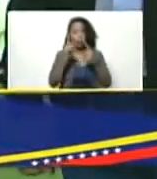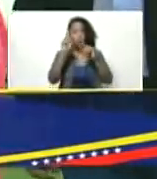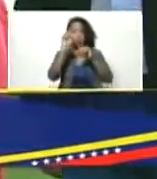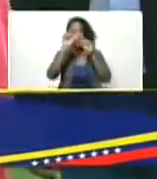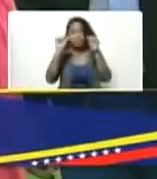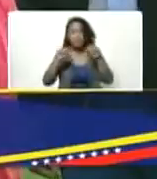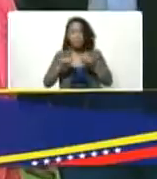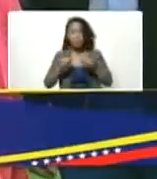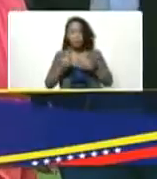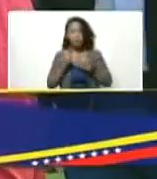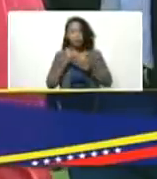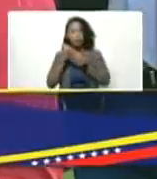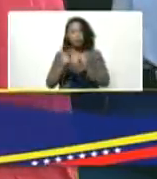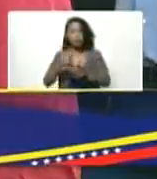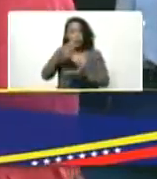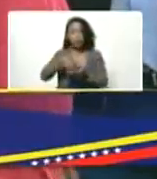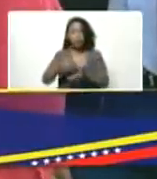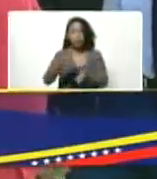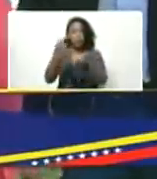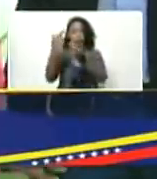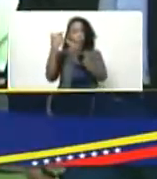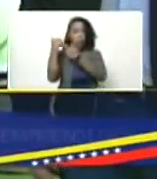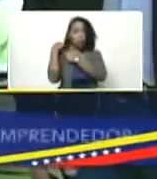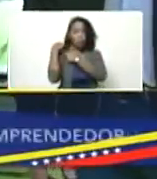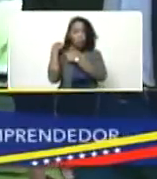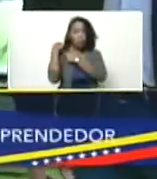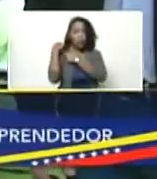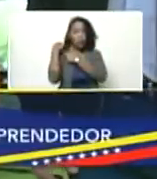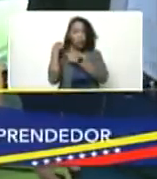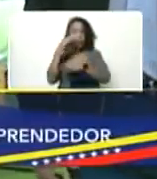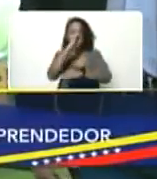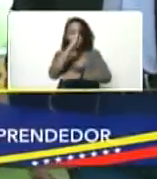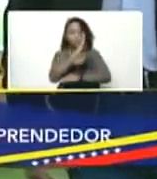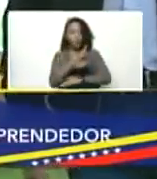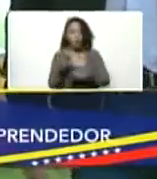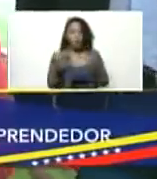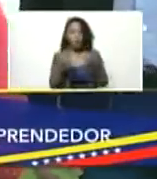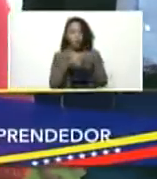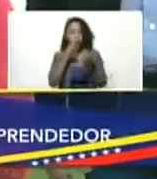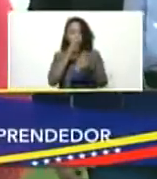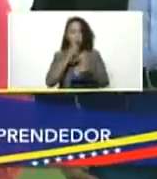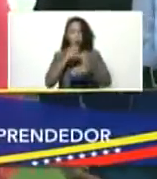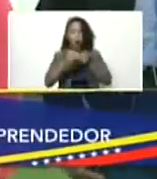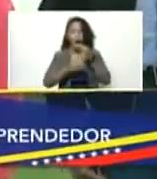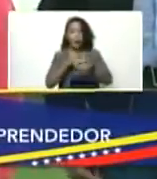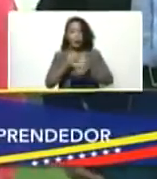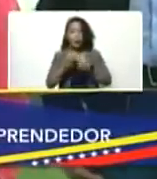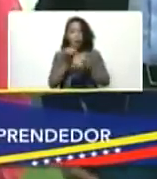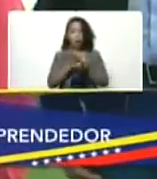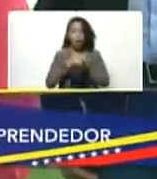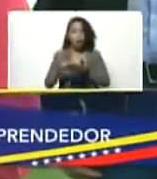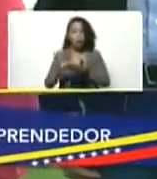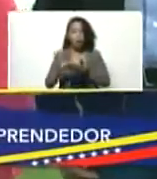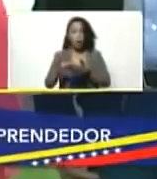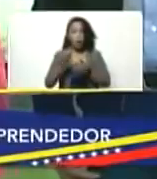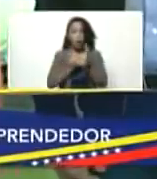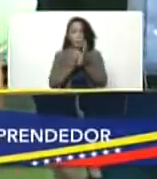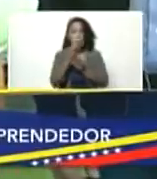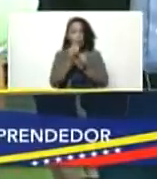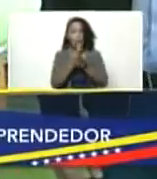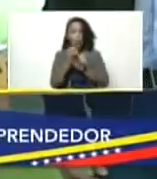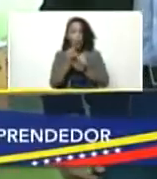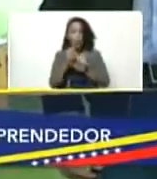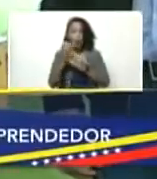de garantías, donde el Estado se hace responsable, se dirige a la banca y se hace responsable por los créditos de los emprendedores. O